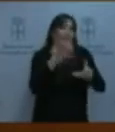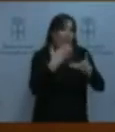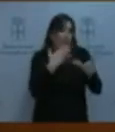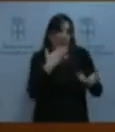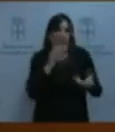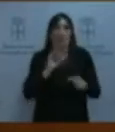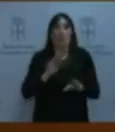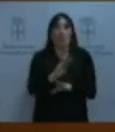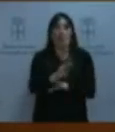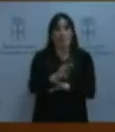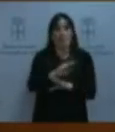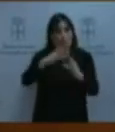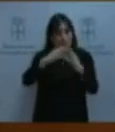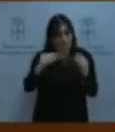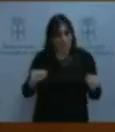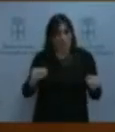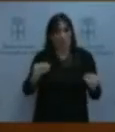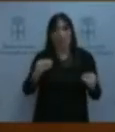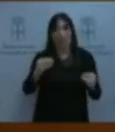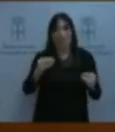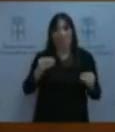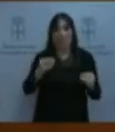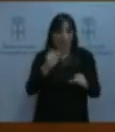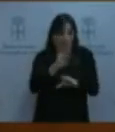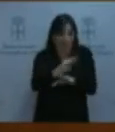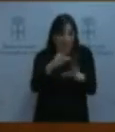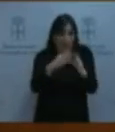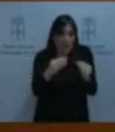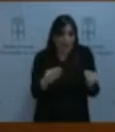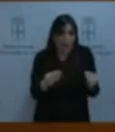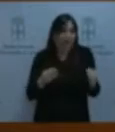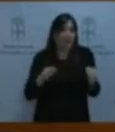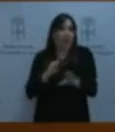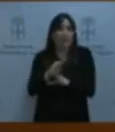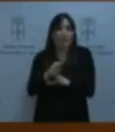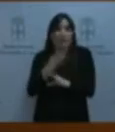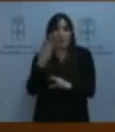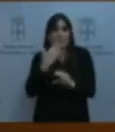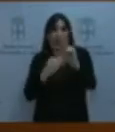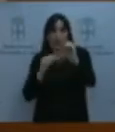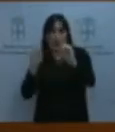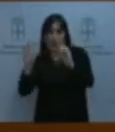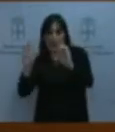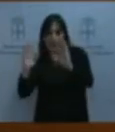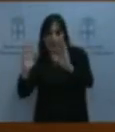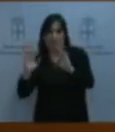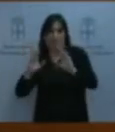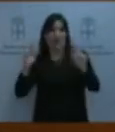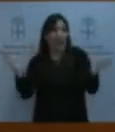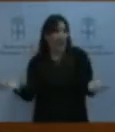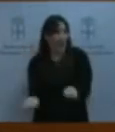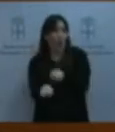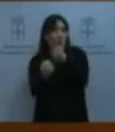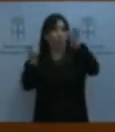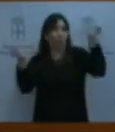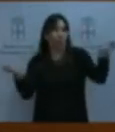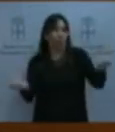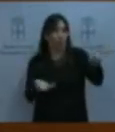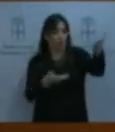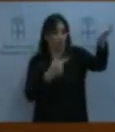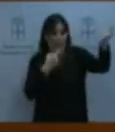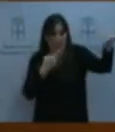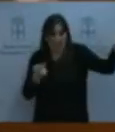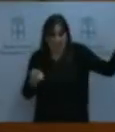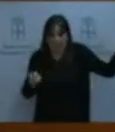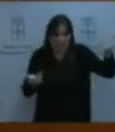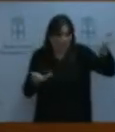la financiación del 0 a 3, los anuncios que hace su Gobierno de vez en cuando, que no se sabe muy bien con qué base